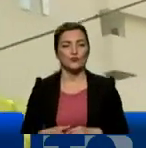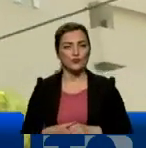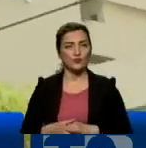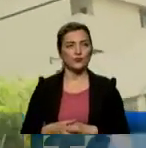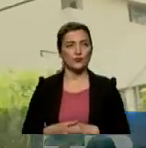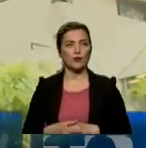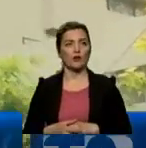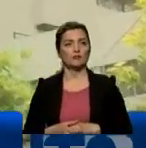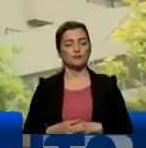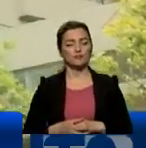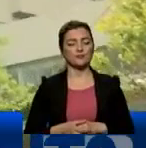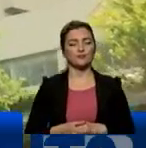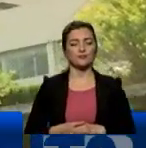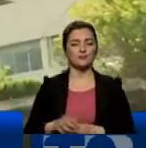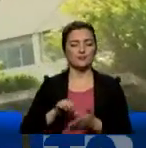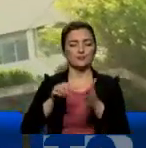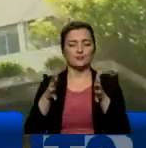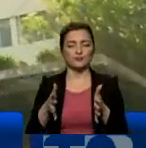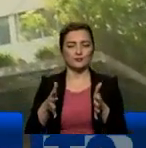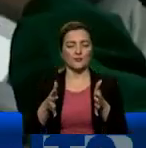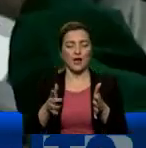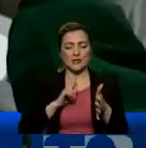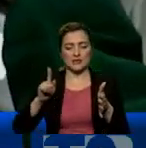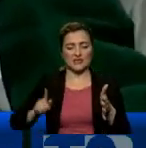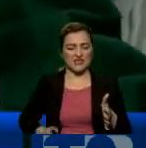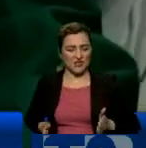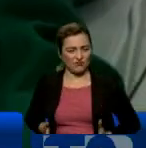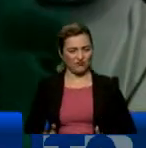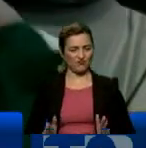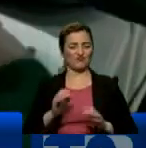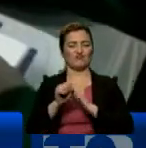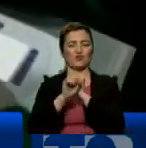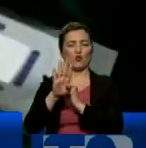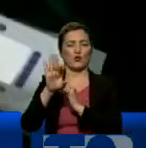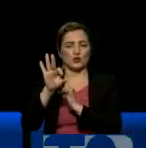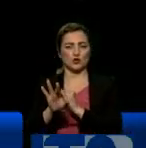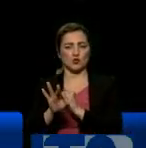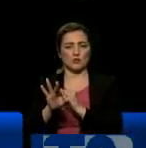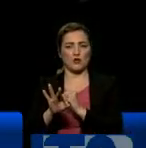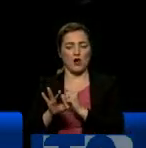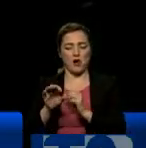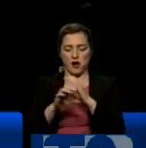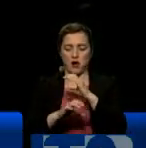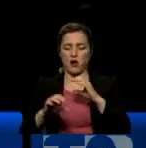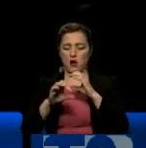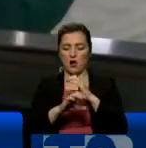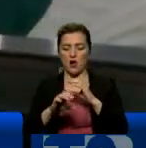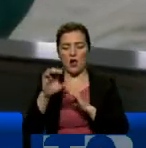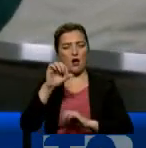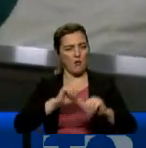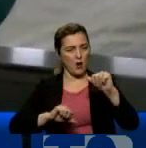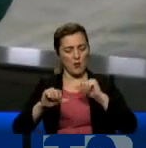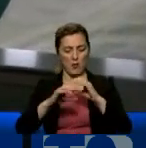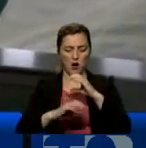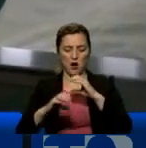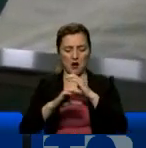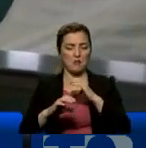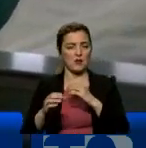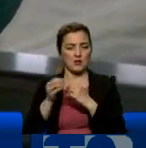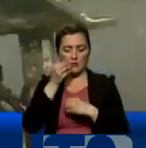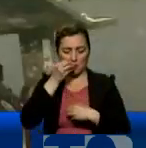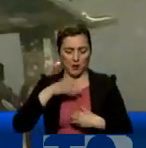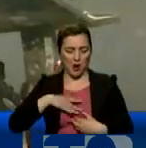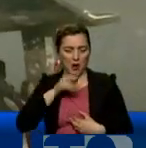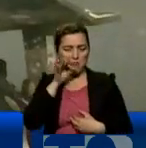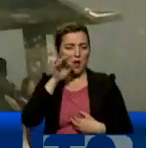El ciudadano chino de 49 años de edad que dio negativo en los análisis de coronavirus falleció la noche del viernes en